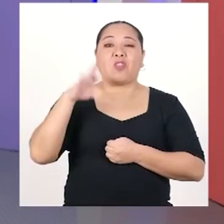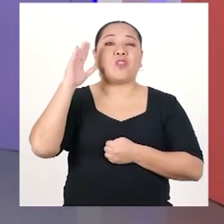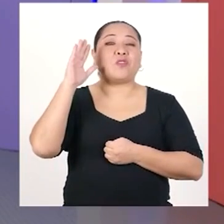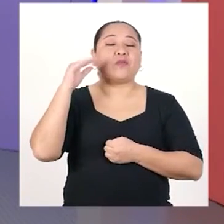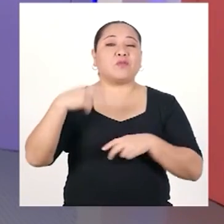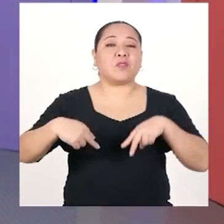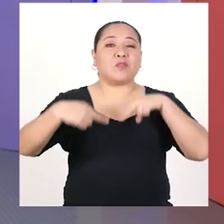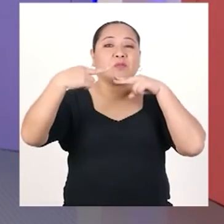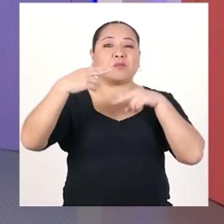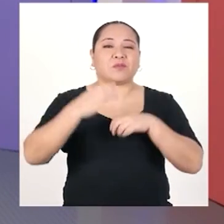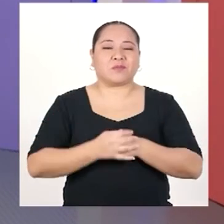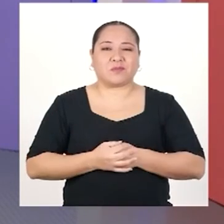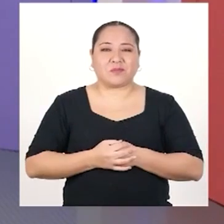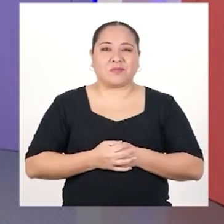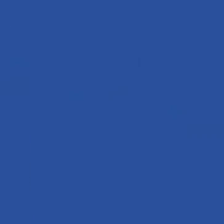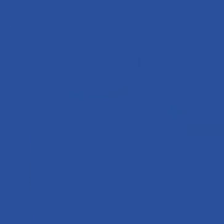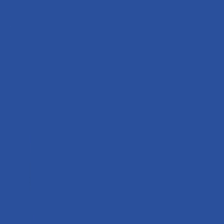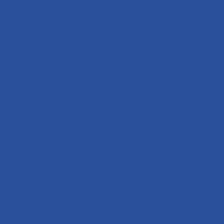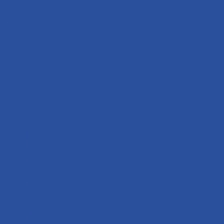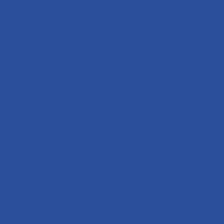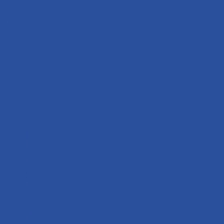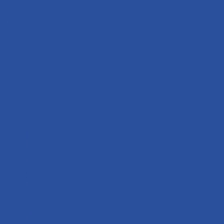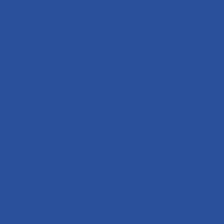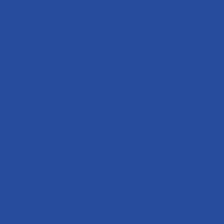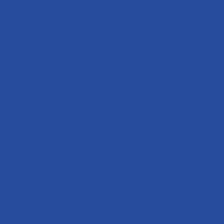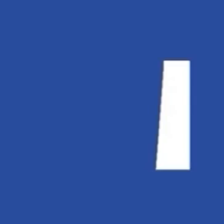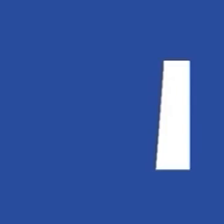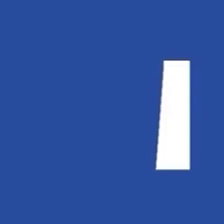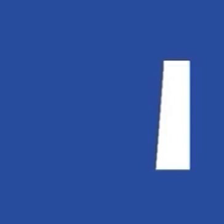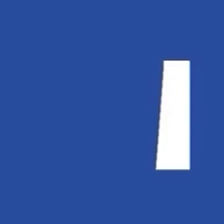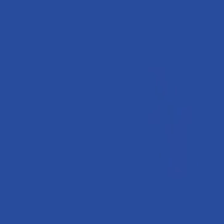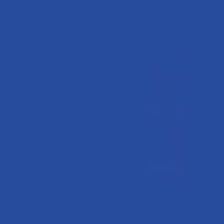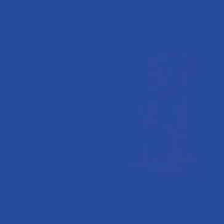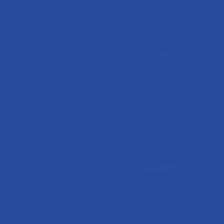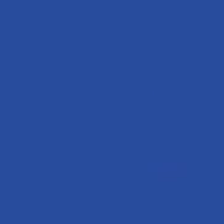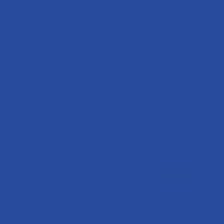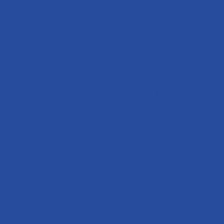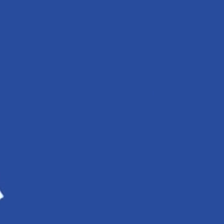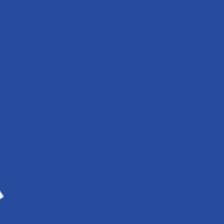aventura. ¡Nos vemos pronto!